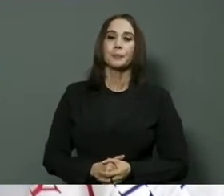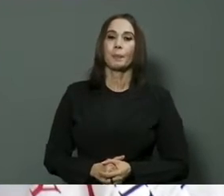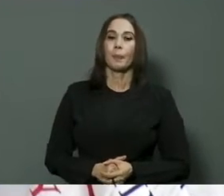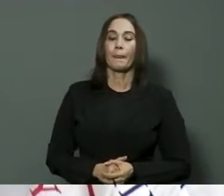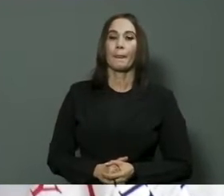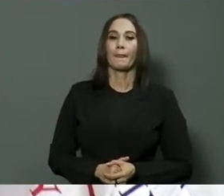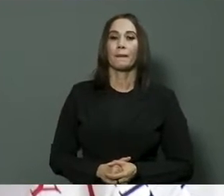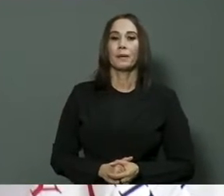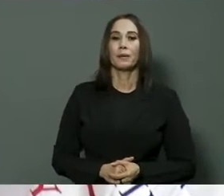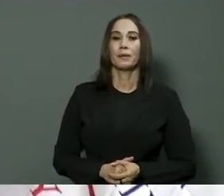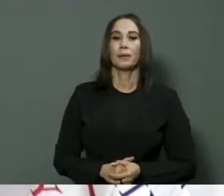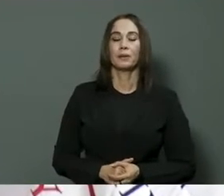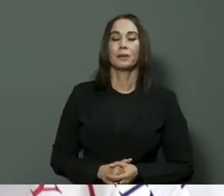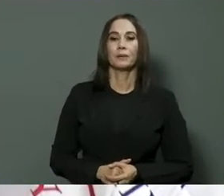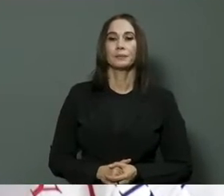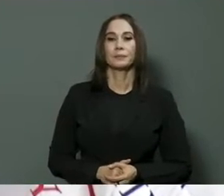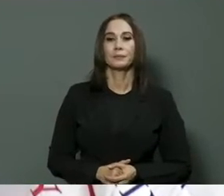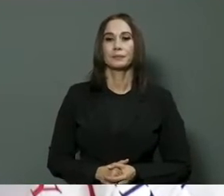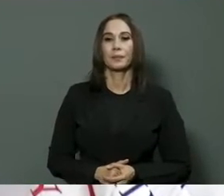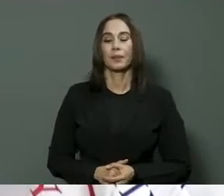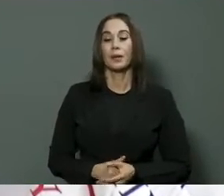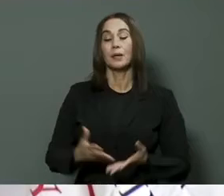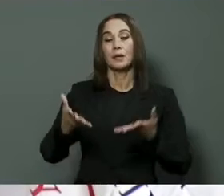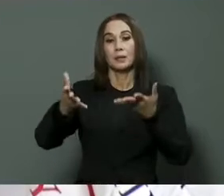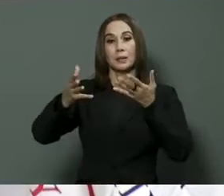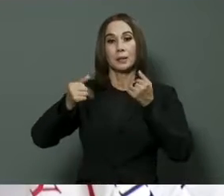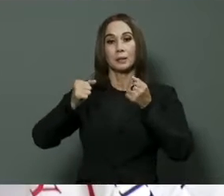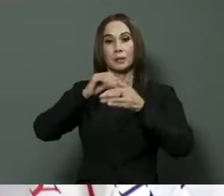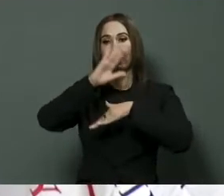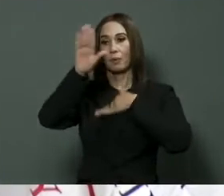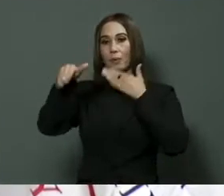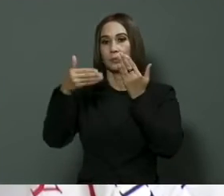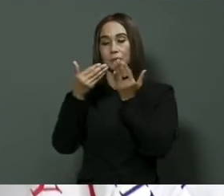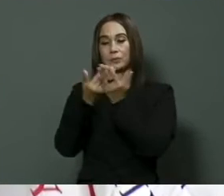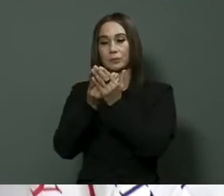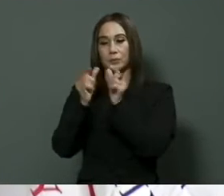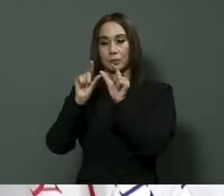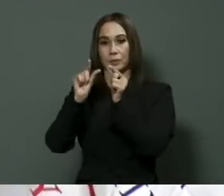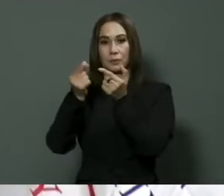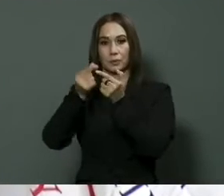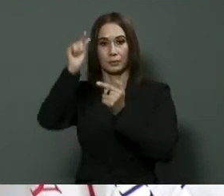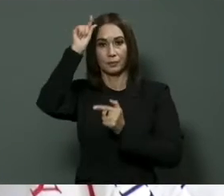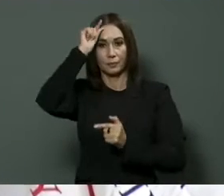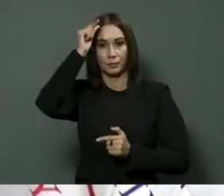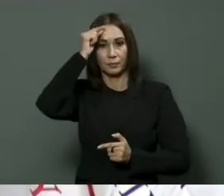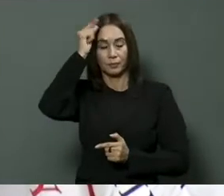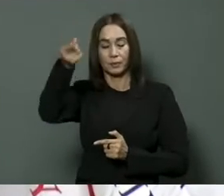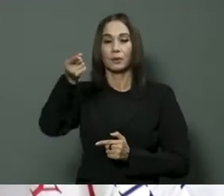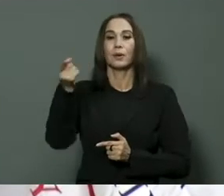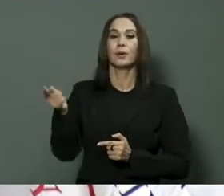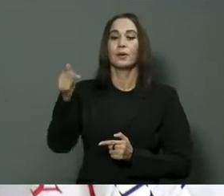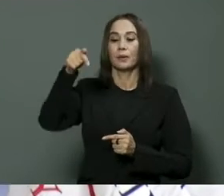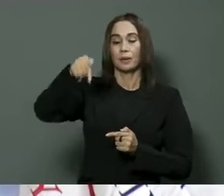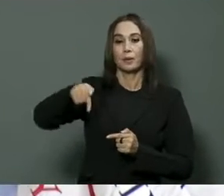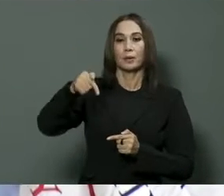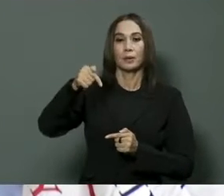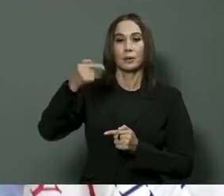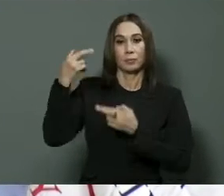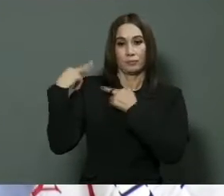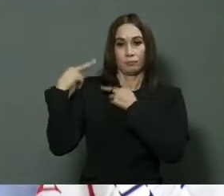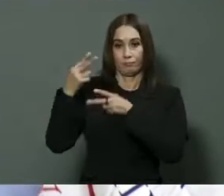como no podía ser de otra manera, con todas las agencias del Estado que intervienen en la